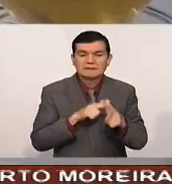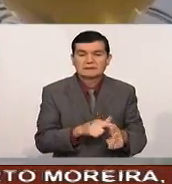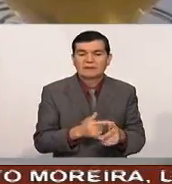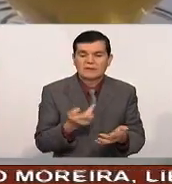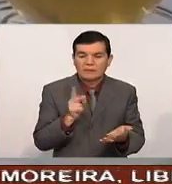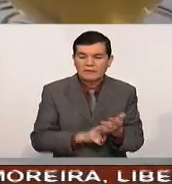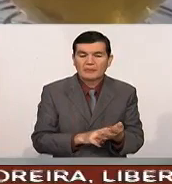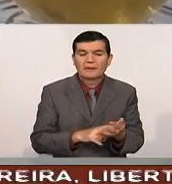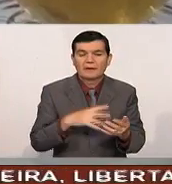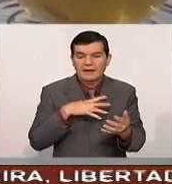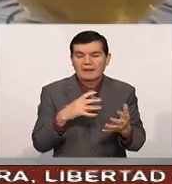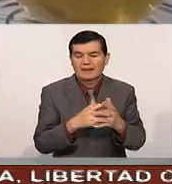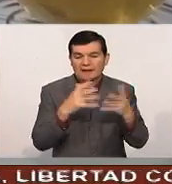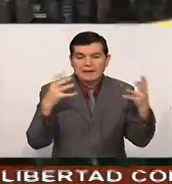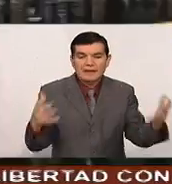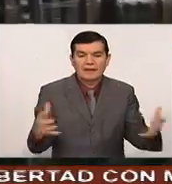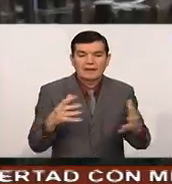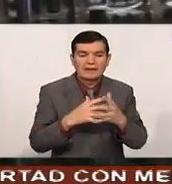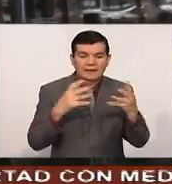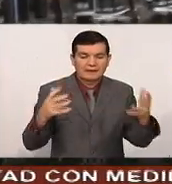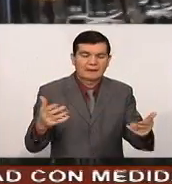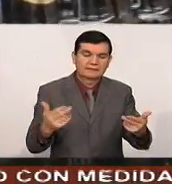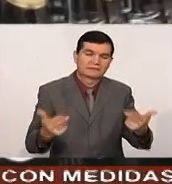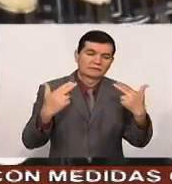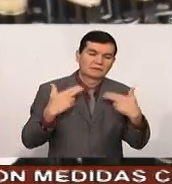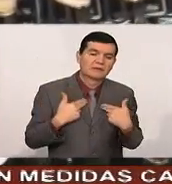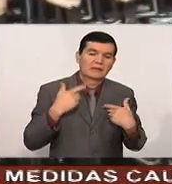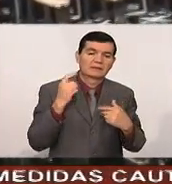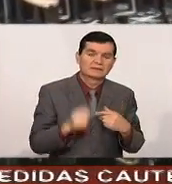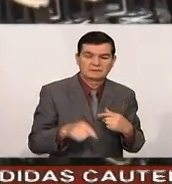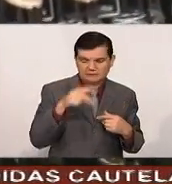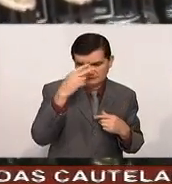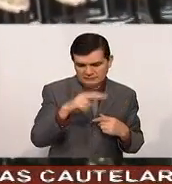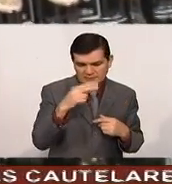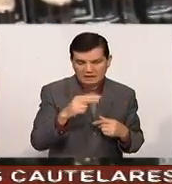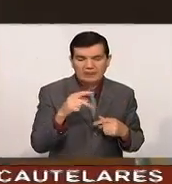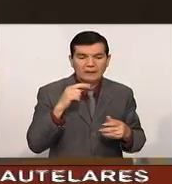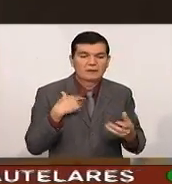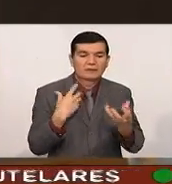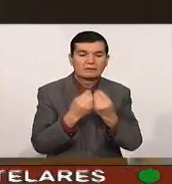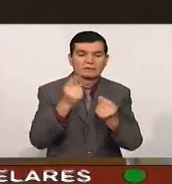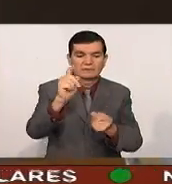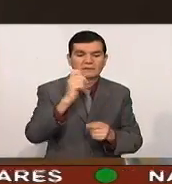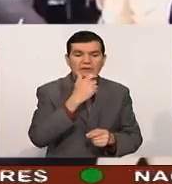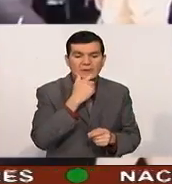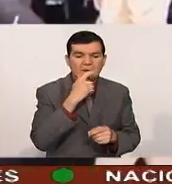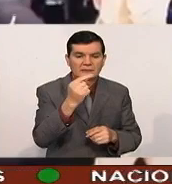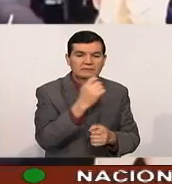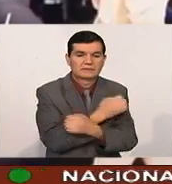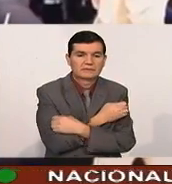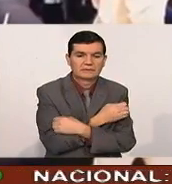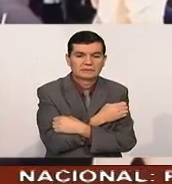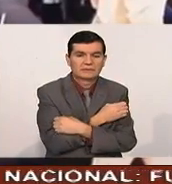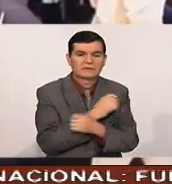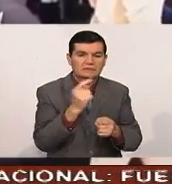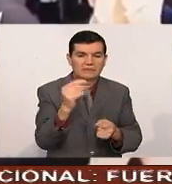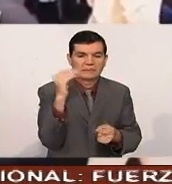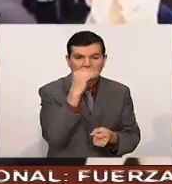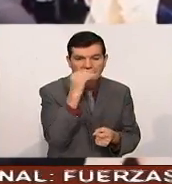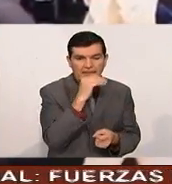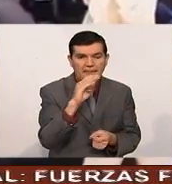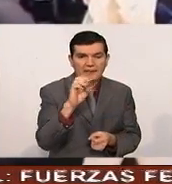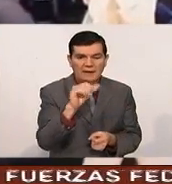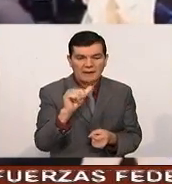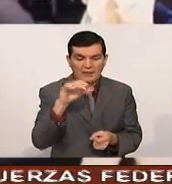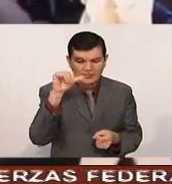creo que el gran legado del año de México en el Reino Unido es en materia educativa. Hablemos de las becas.